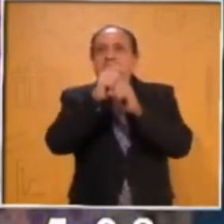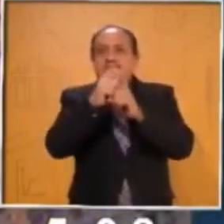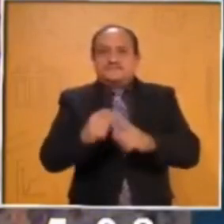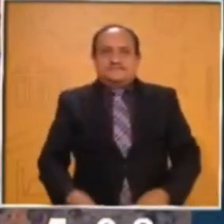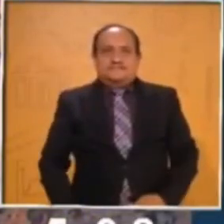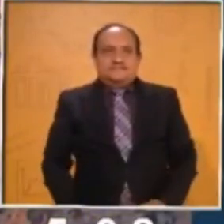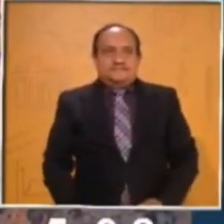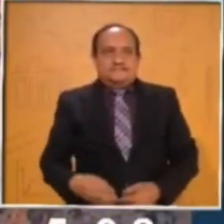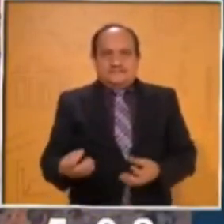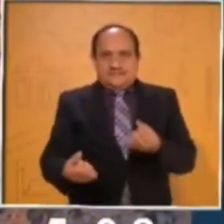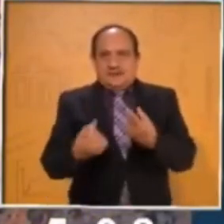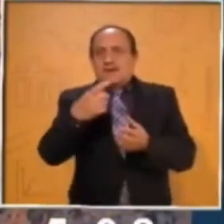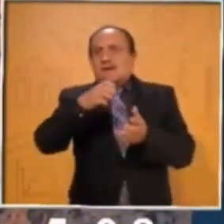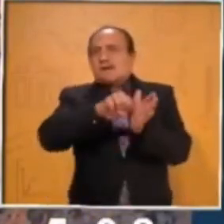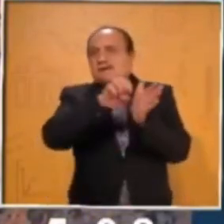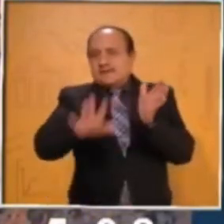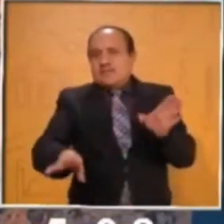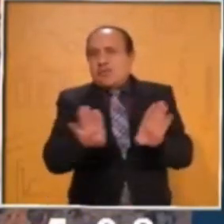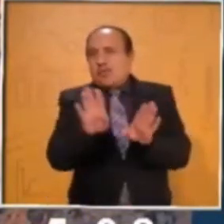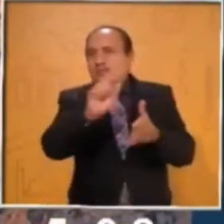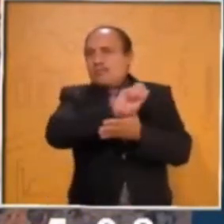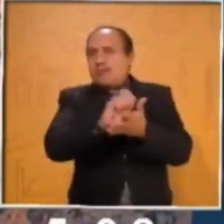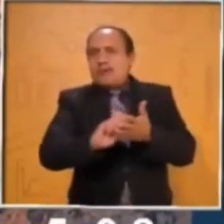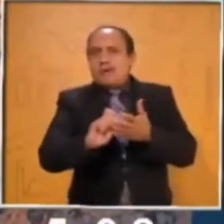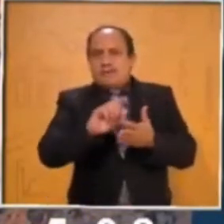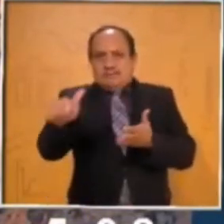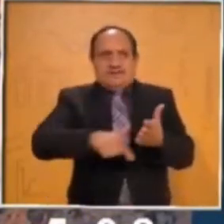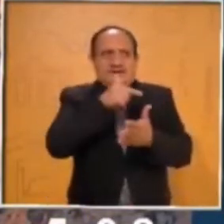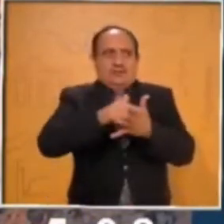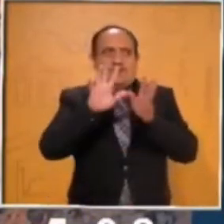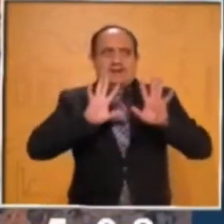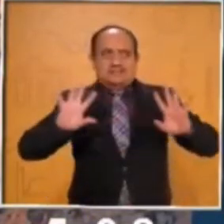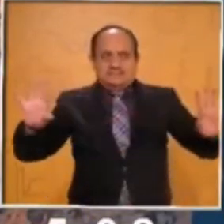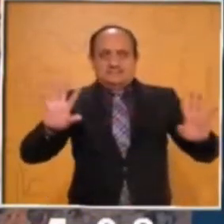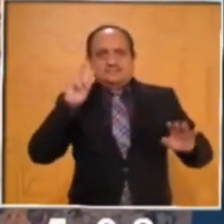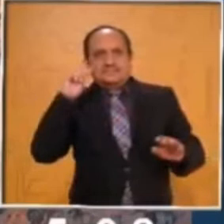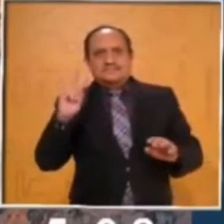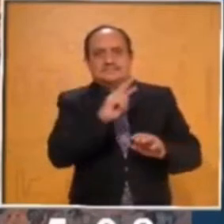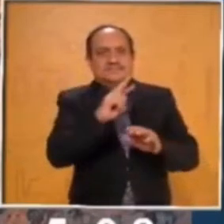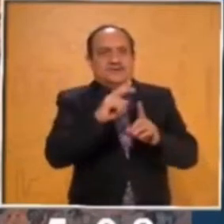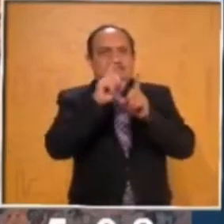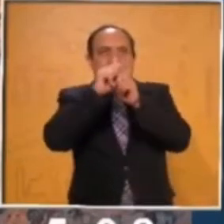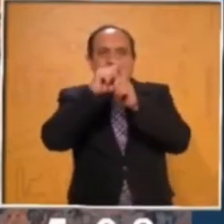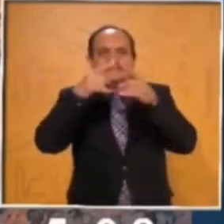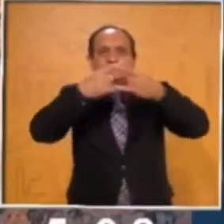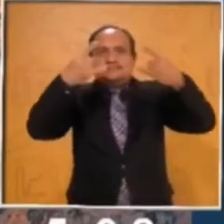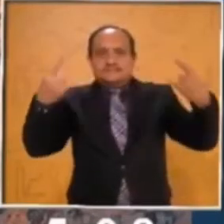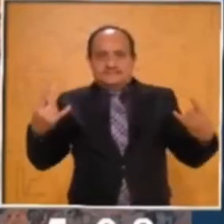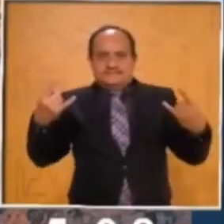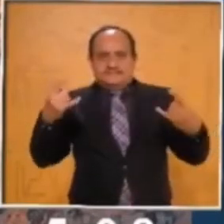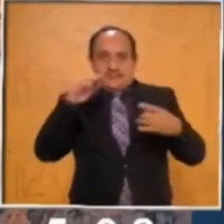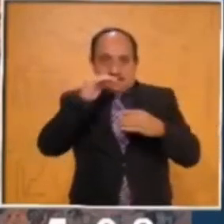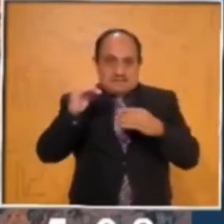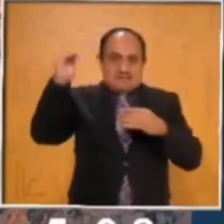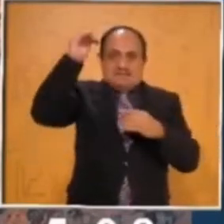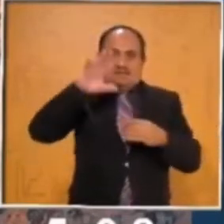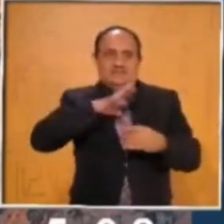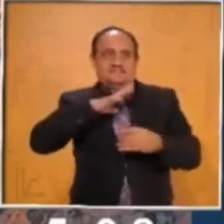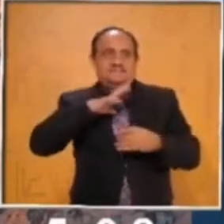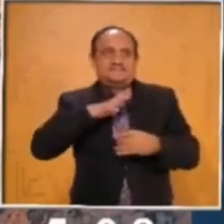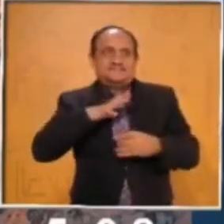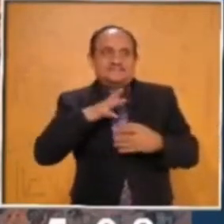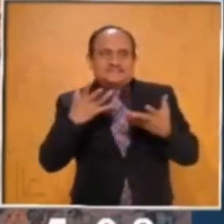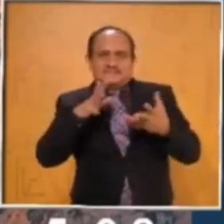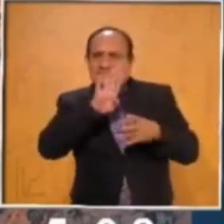¿Sí? Aquí algunos ejemplos de cómo puede ser un paisaje. Tenemos el de un cómic. Si vemos aquí arriba, es como